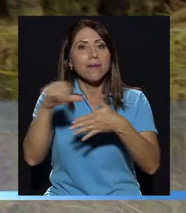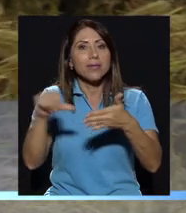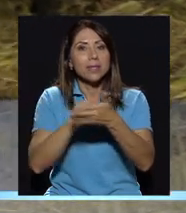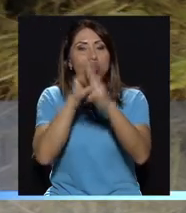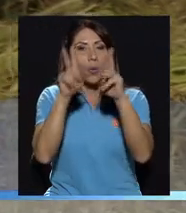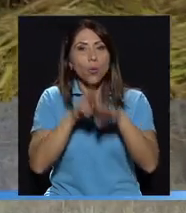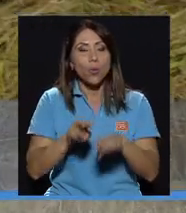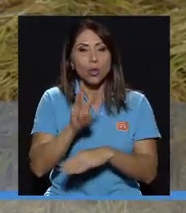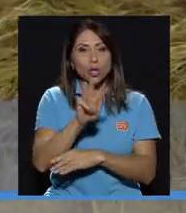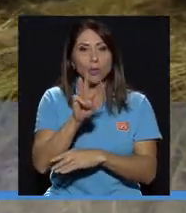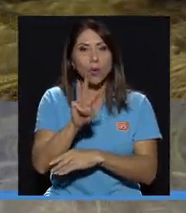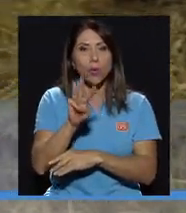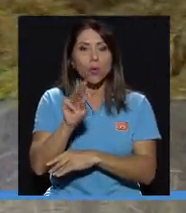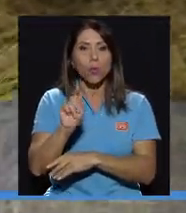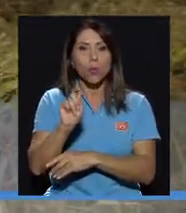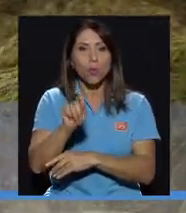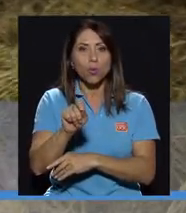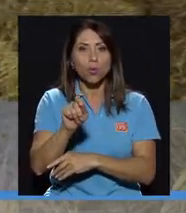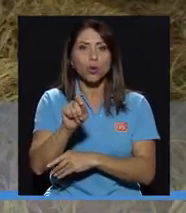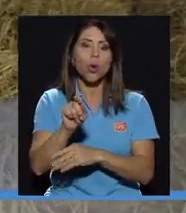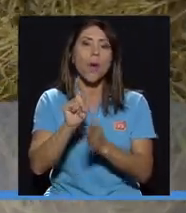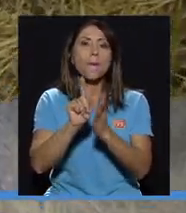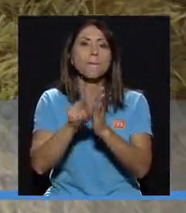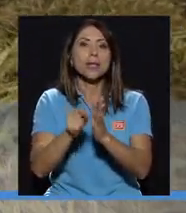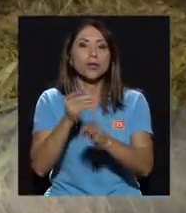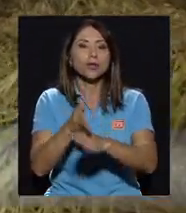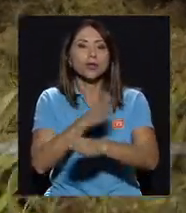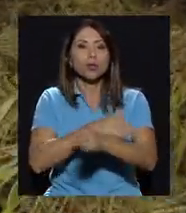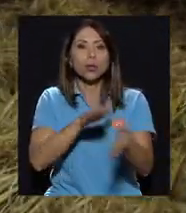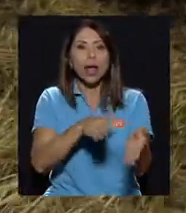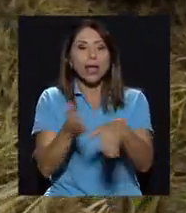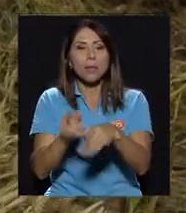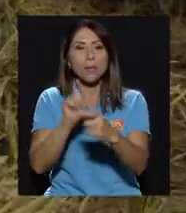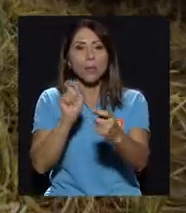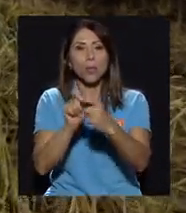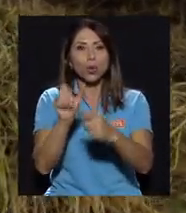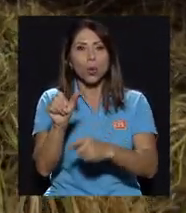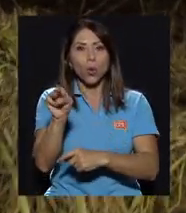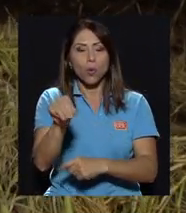sitio oficial en la dirección www.youtube.com